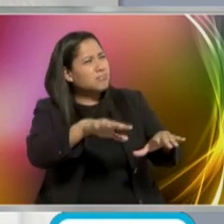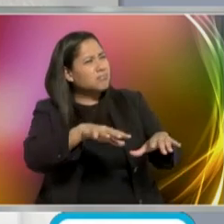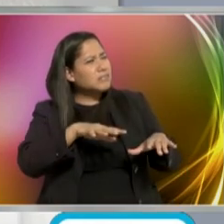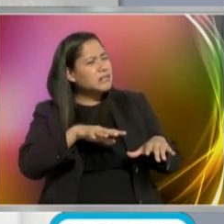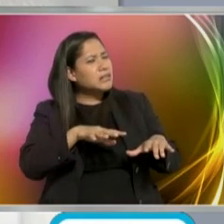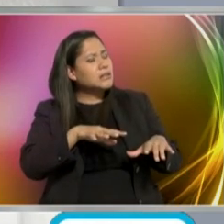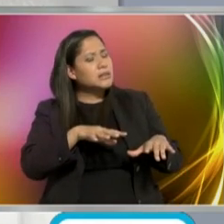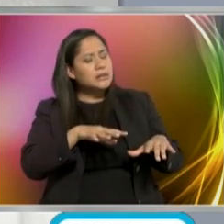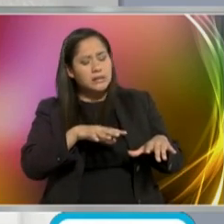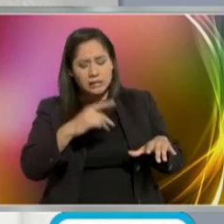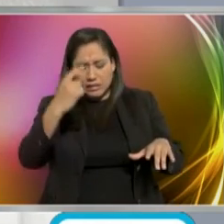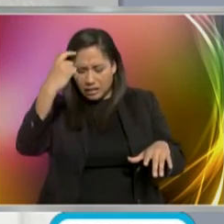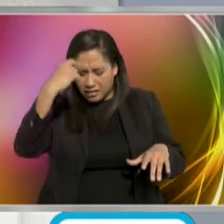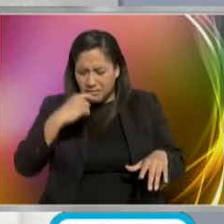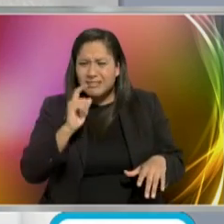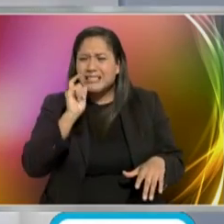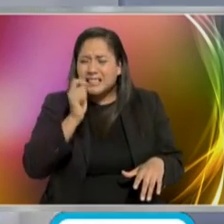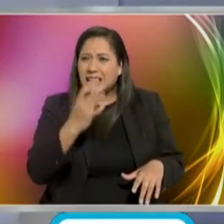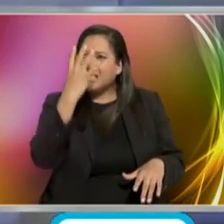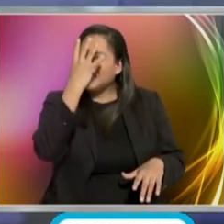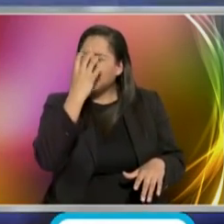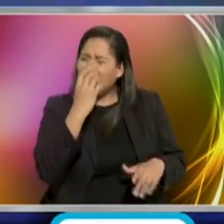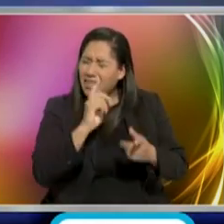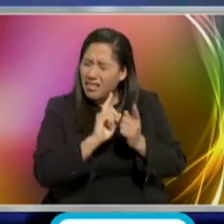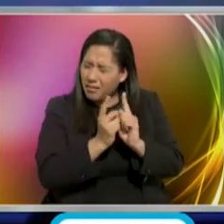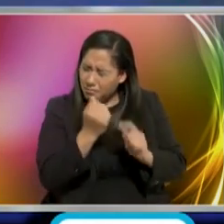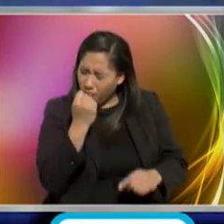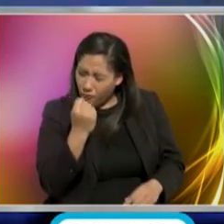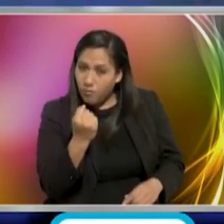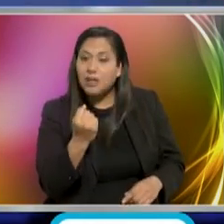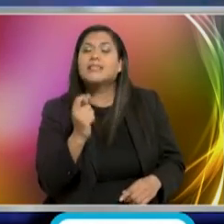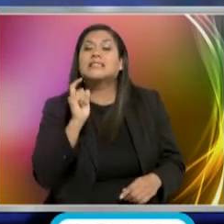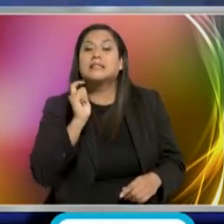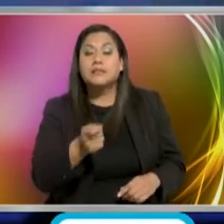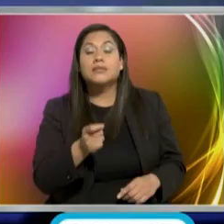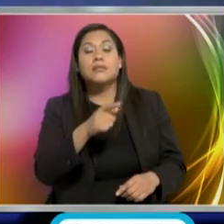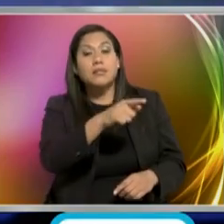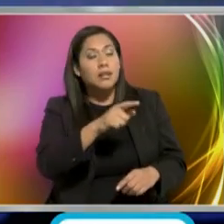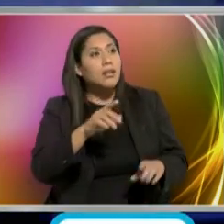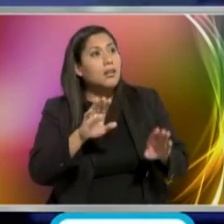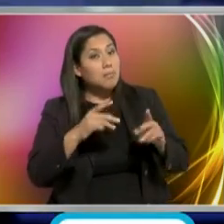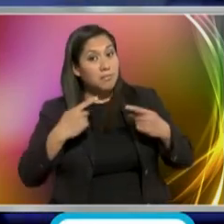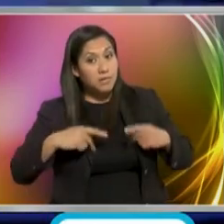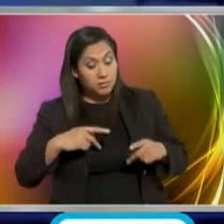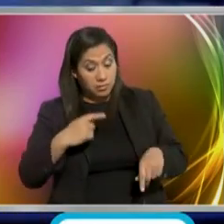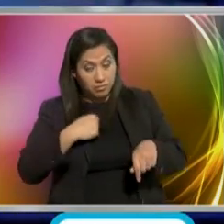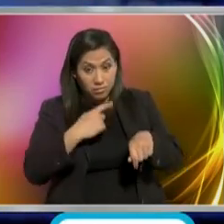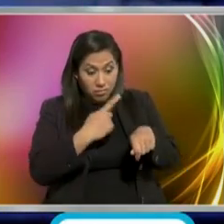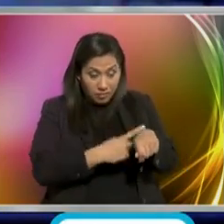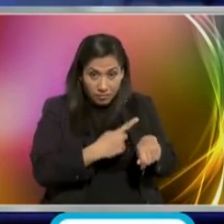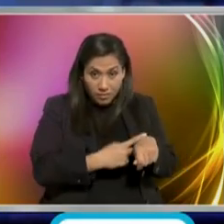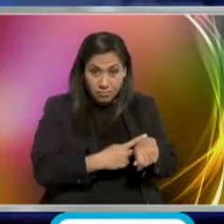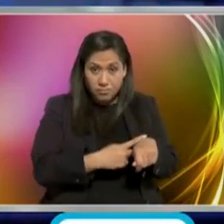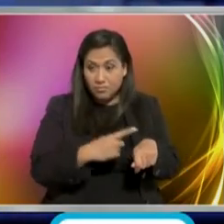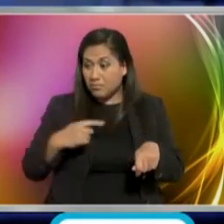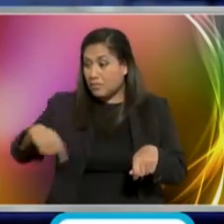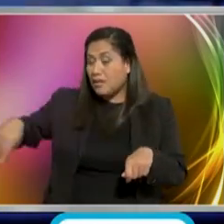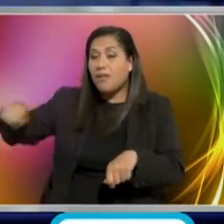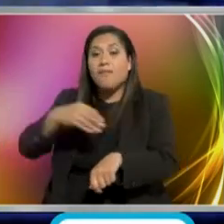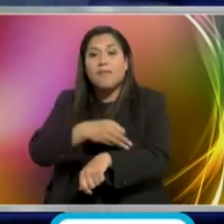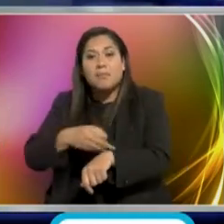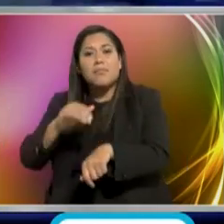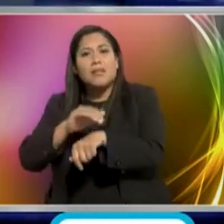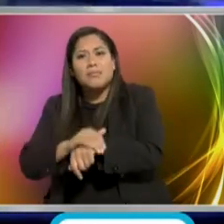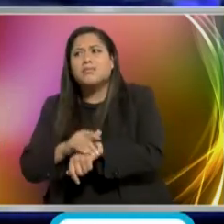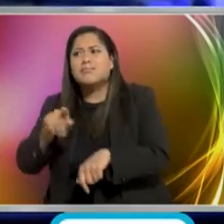de primera mano qué es la depresión. Sí. Y cómo involucra tanto al enfermo como a todo su alrededor,